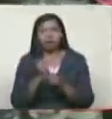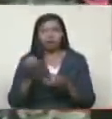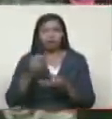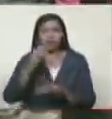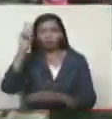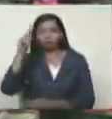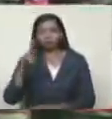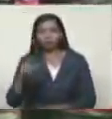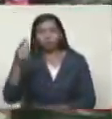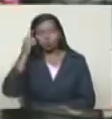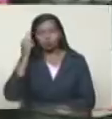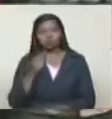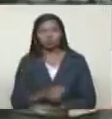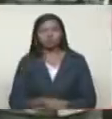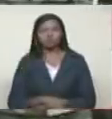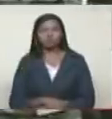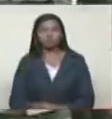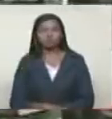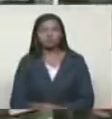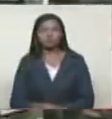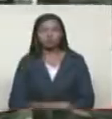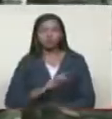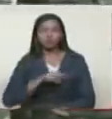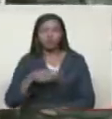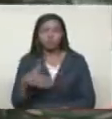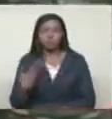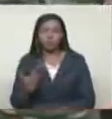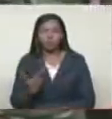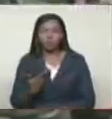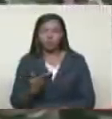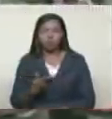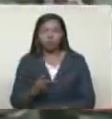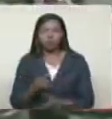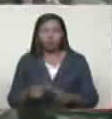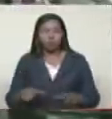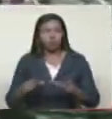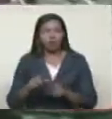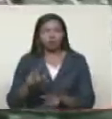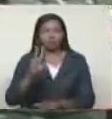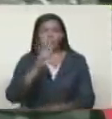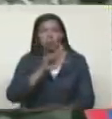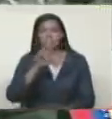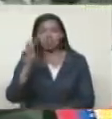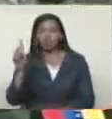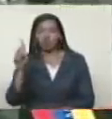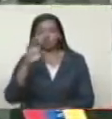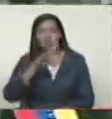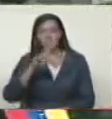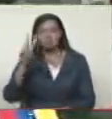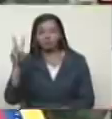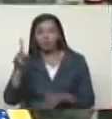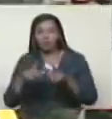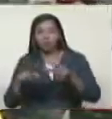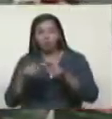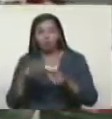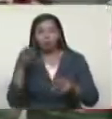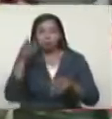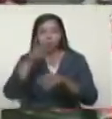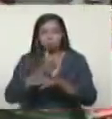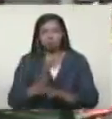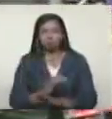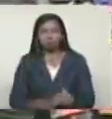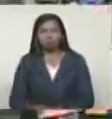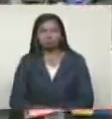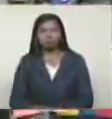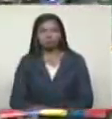día. Pudimos llegar hasta el hito 51 y 52 en patrullaje continuo y permanente. Y